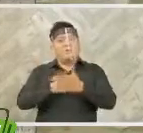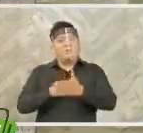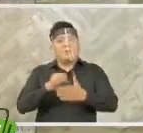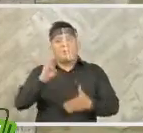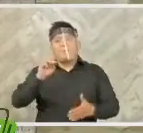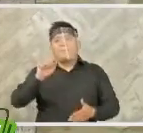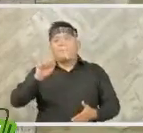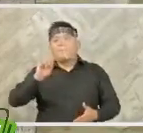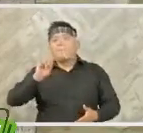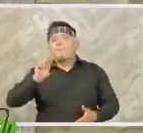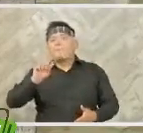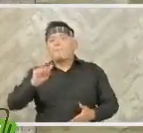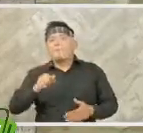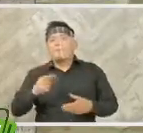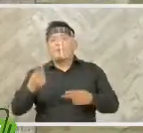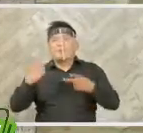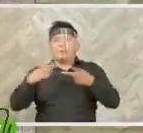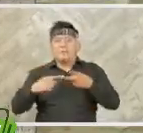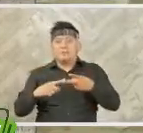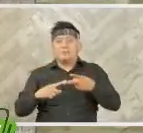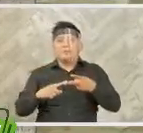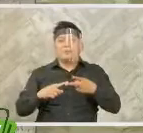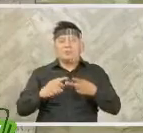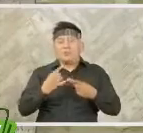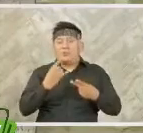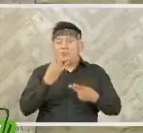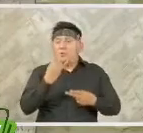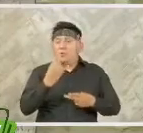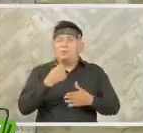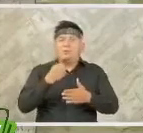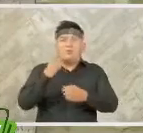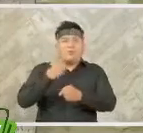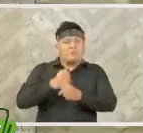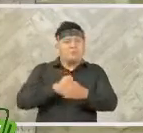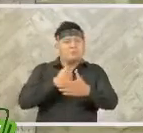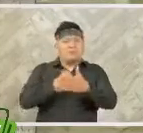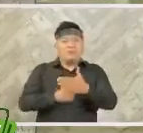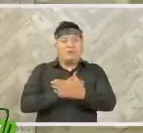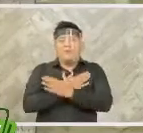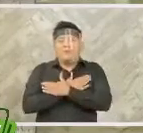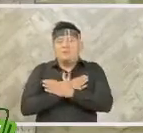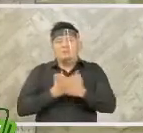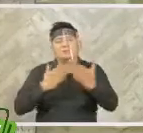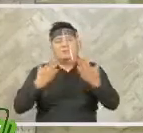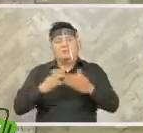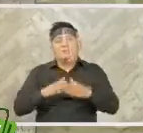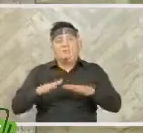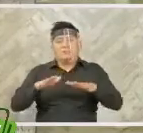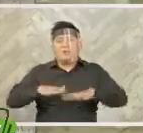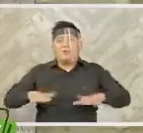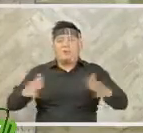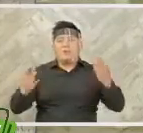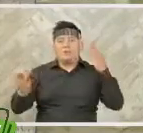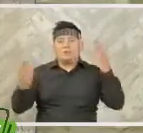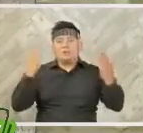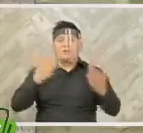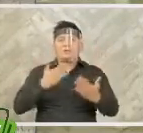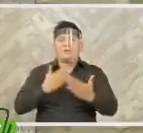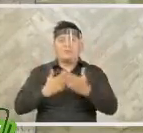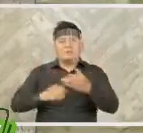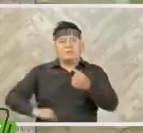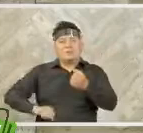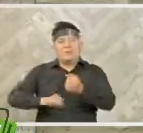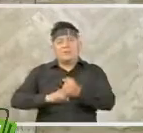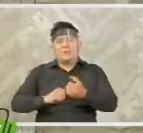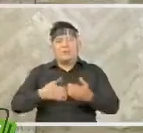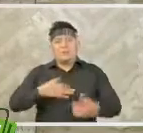por tu comentario. Dice por acá, interesante la gestión, un abrazo muy grande en todo el tema de la zona rural. Apoyo la gestión de la